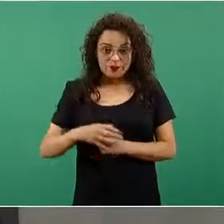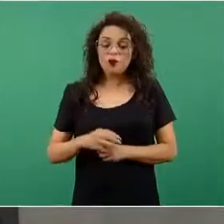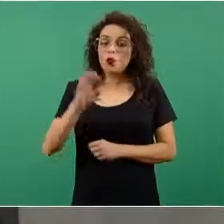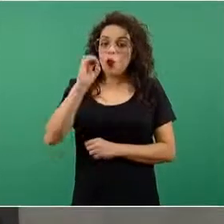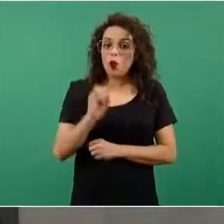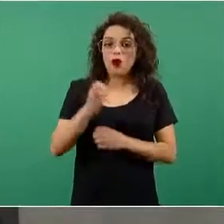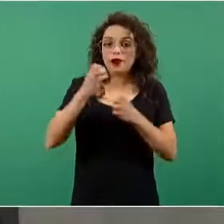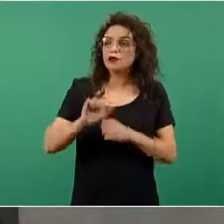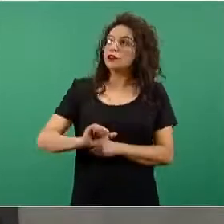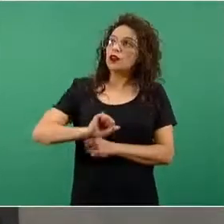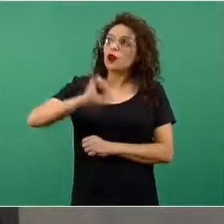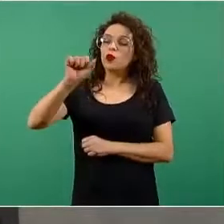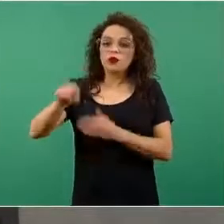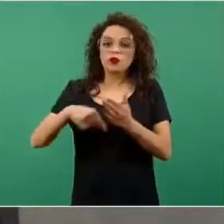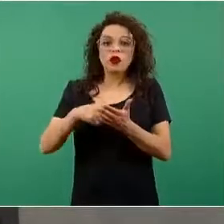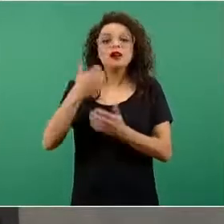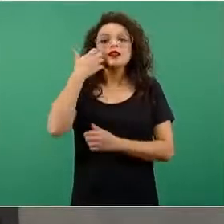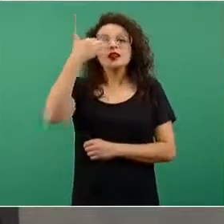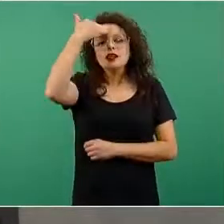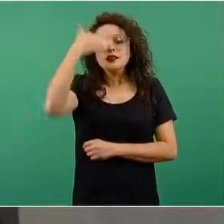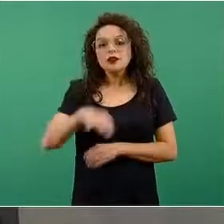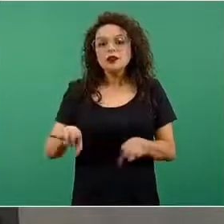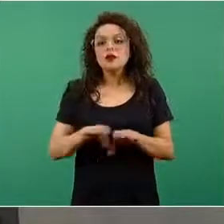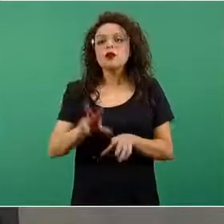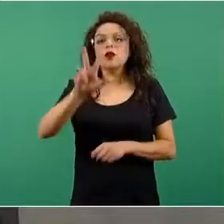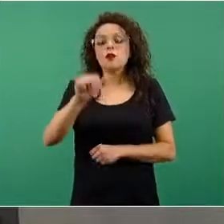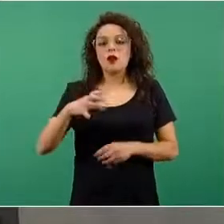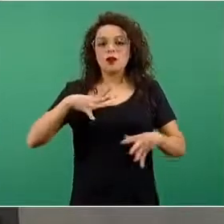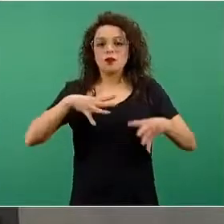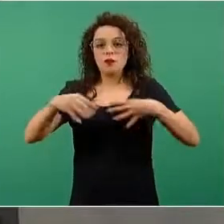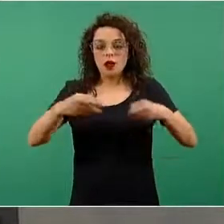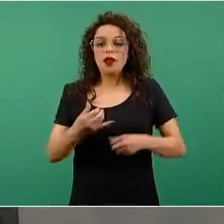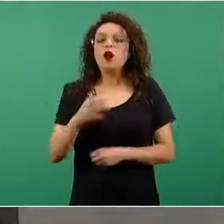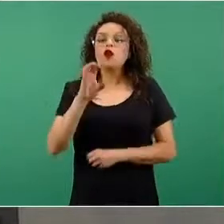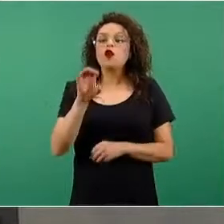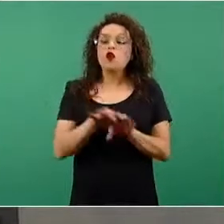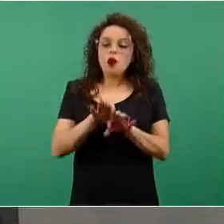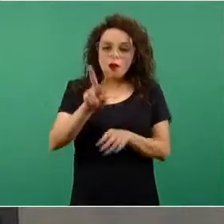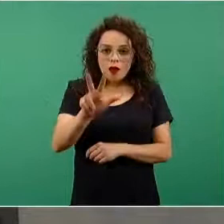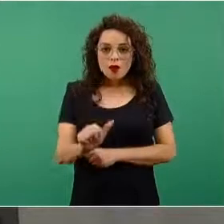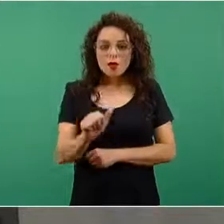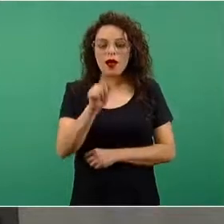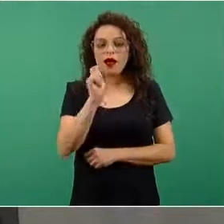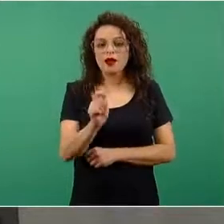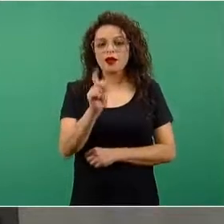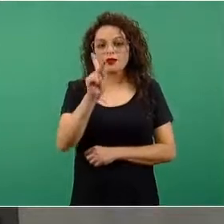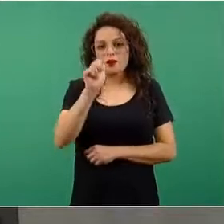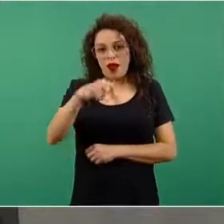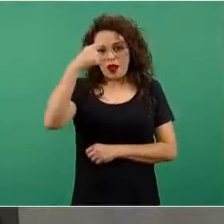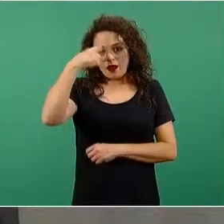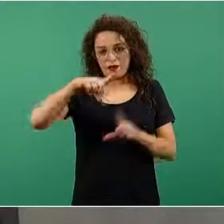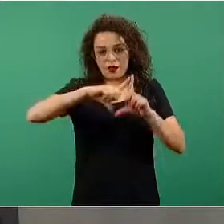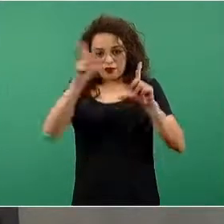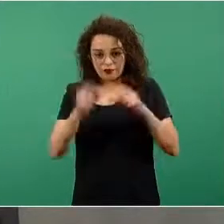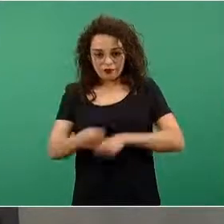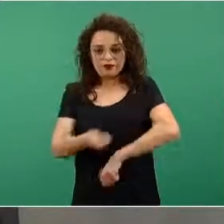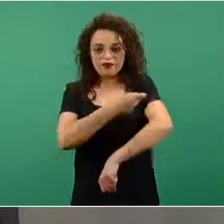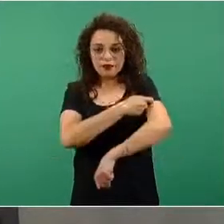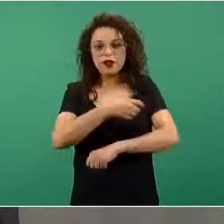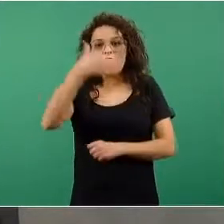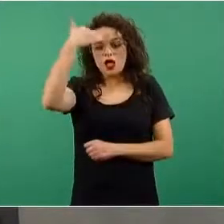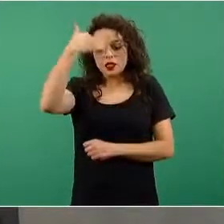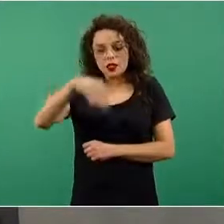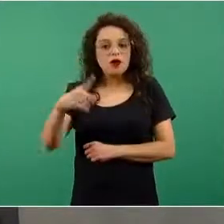interés de conocer la situación de la epidemia y del plan de vacunación en México, lo conozcan de viva voz y